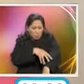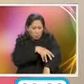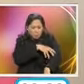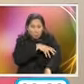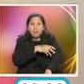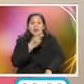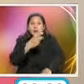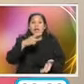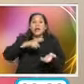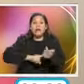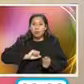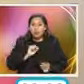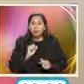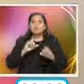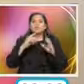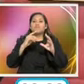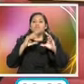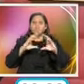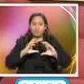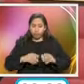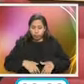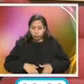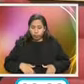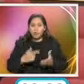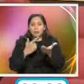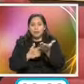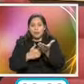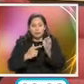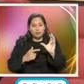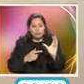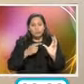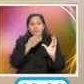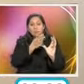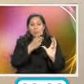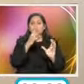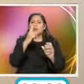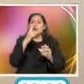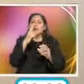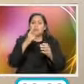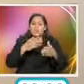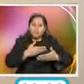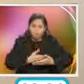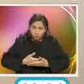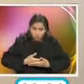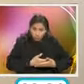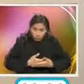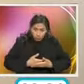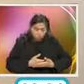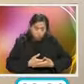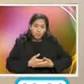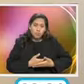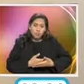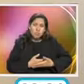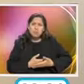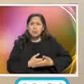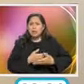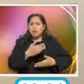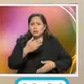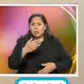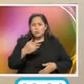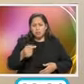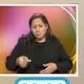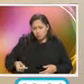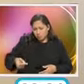ser en sus primeros años de vida. Durante los primeros años de vida, estamos hablando de unos 6,